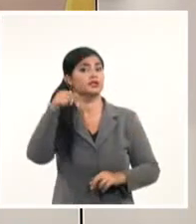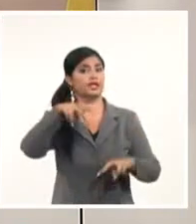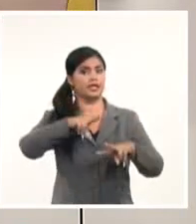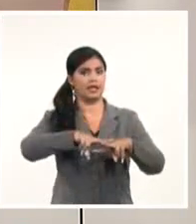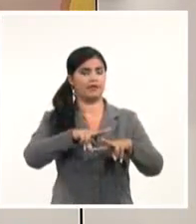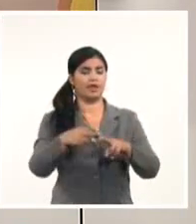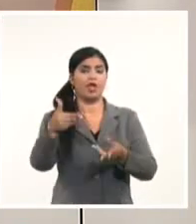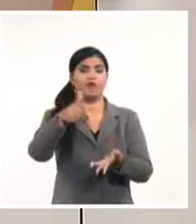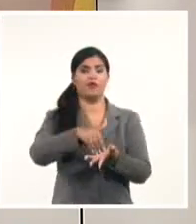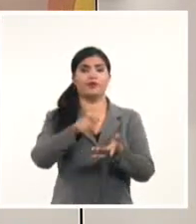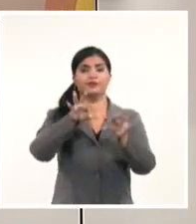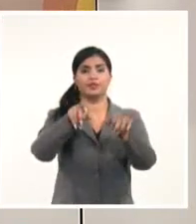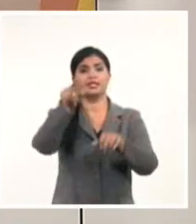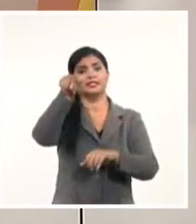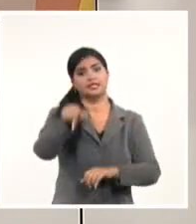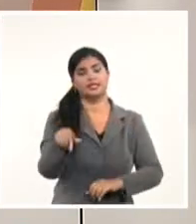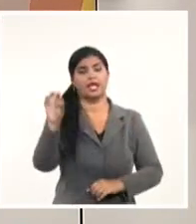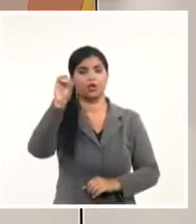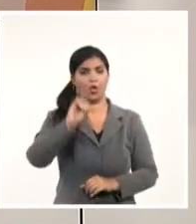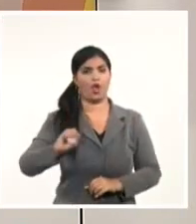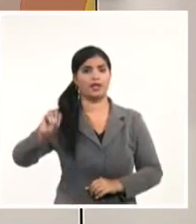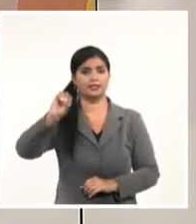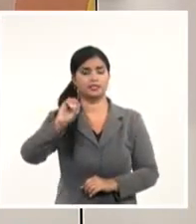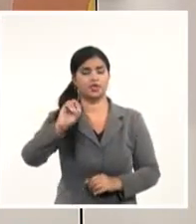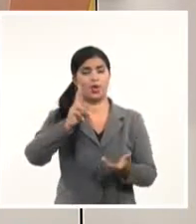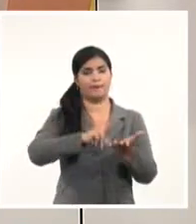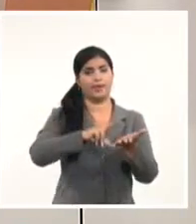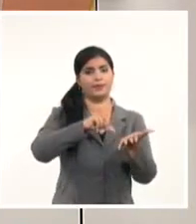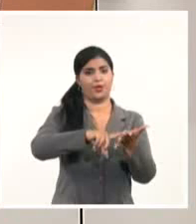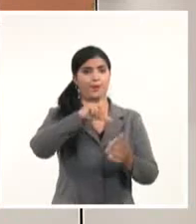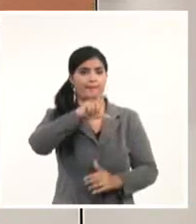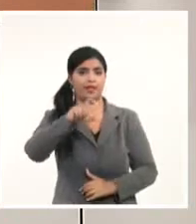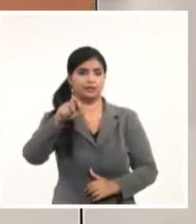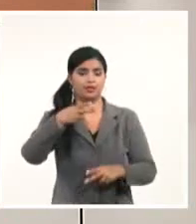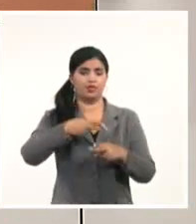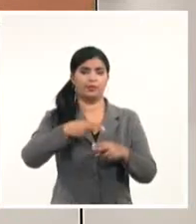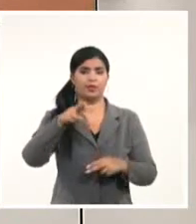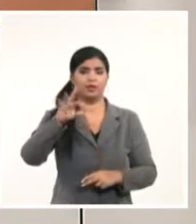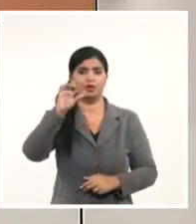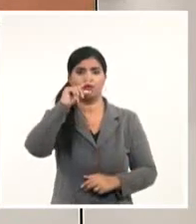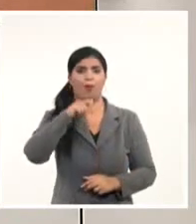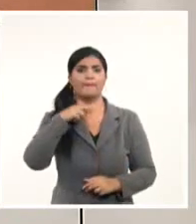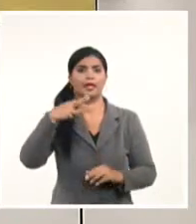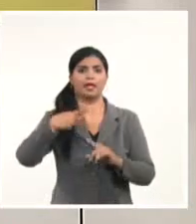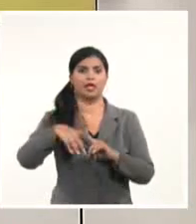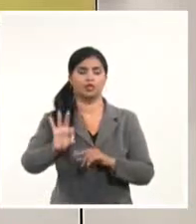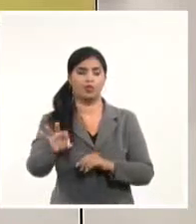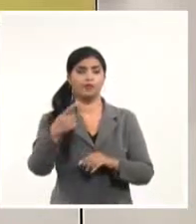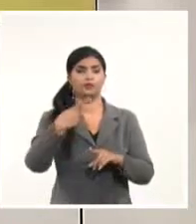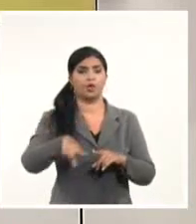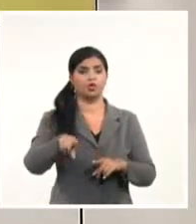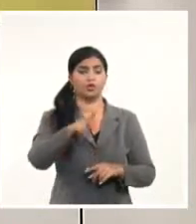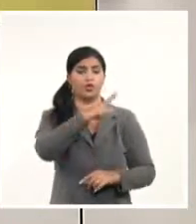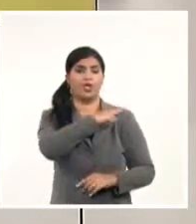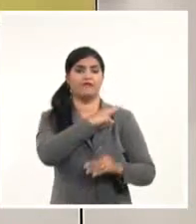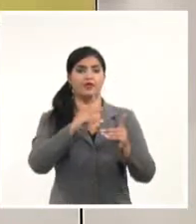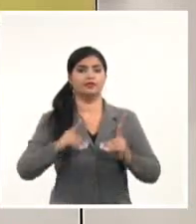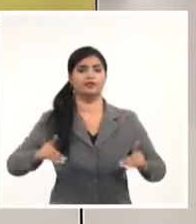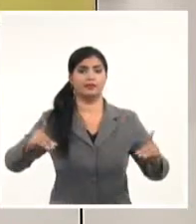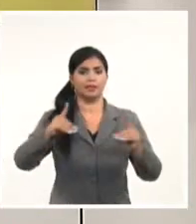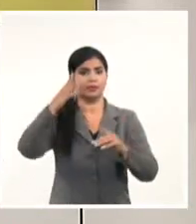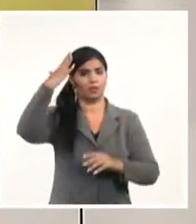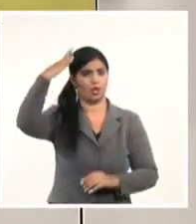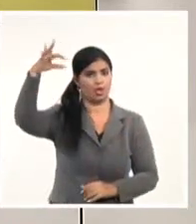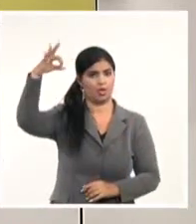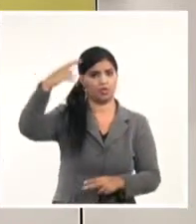secretario de organización, Roberto Morales Ojeda, y el miembro del secretariado del Comité Central y jefe de su departamento ideológico, Rogelio Polanco, así